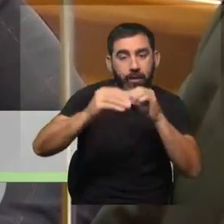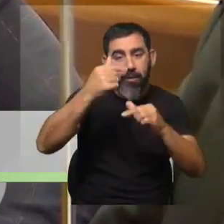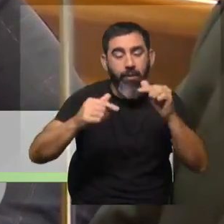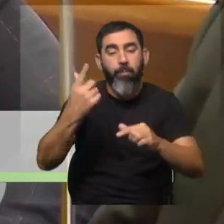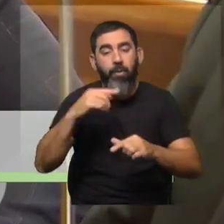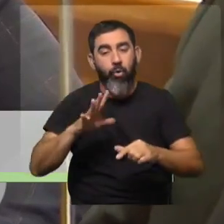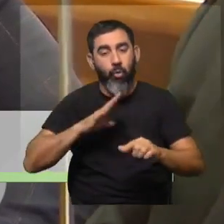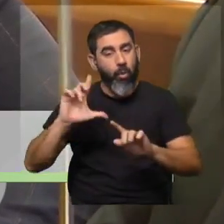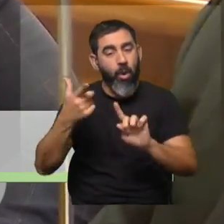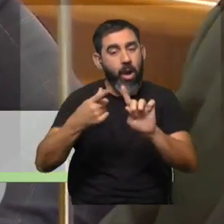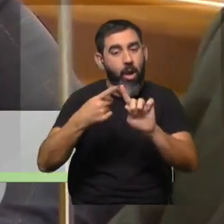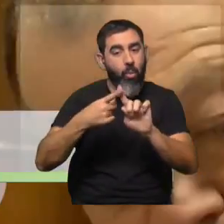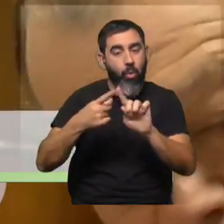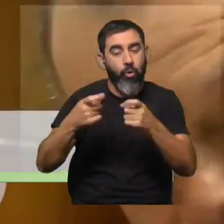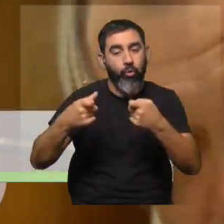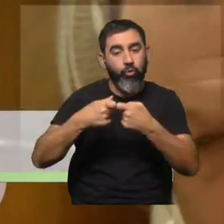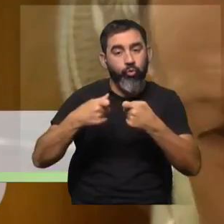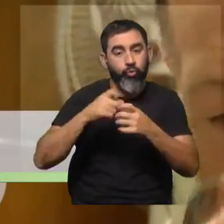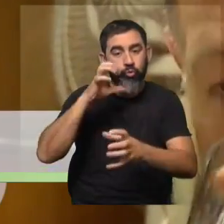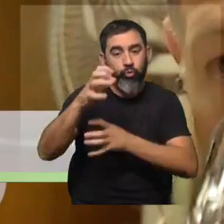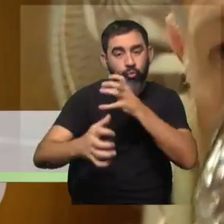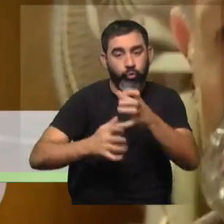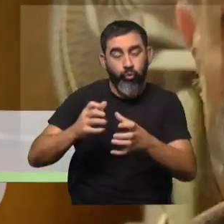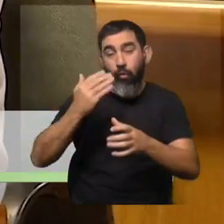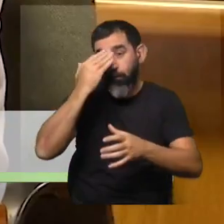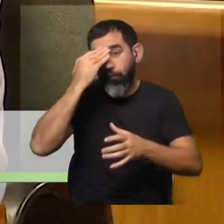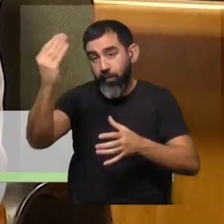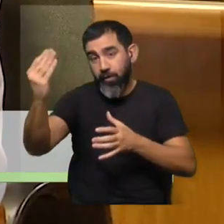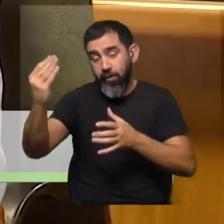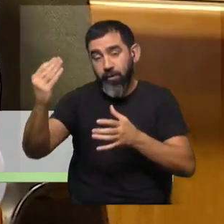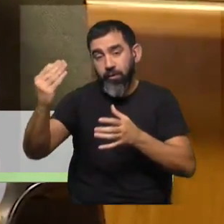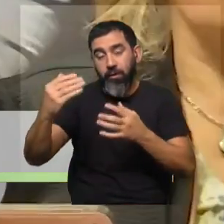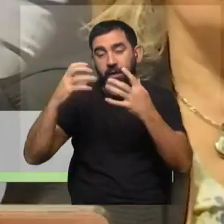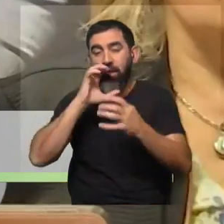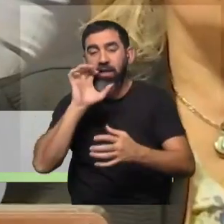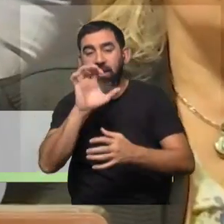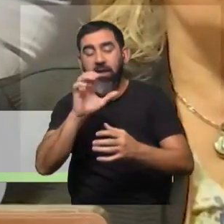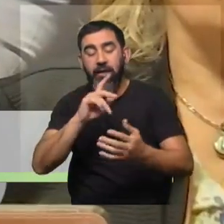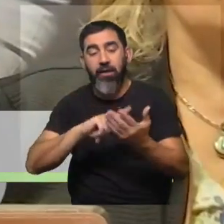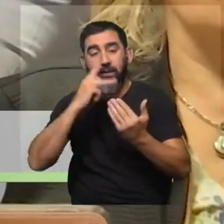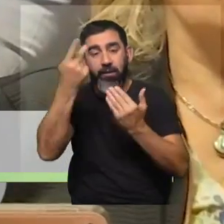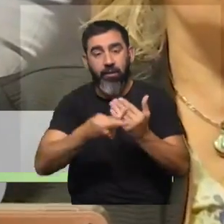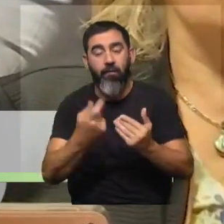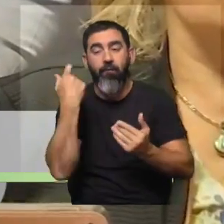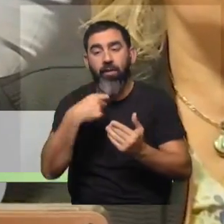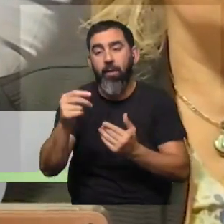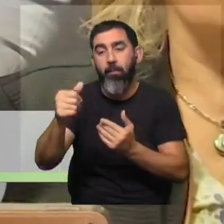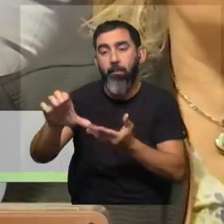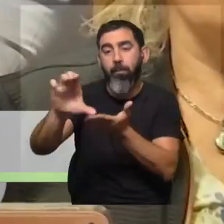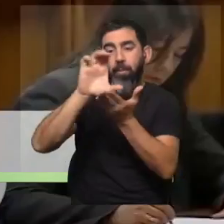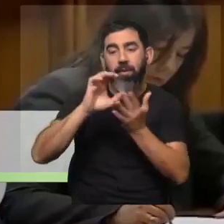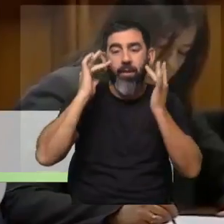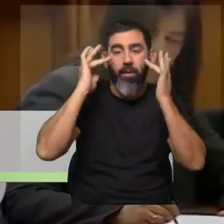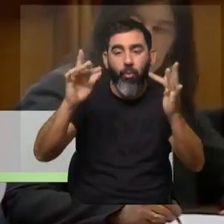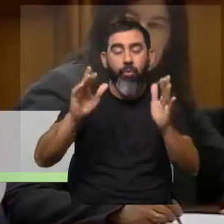aún sin un acuerdo cerrado entre los socios de la coalición en tanto frente amplio mantiene una visión crítica del proyecto por la falta de recursos asignados